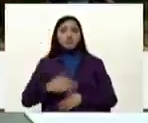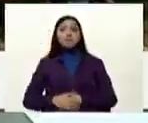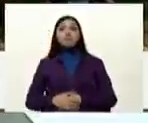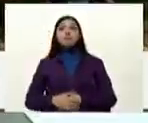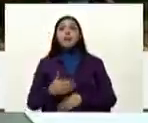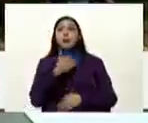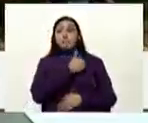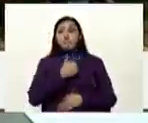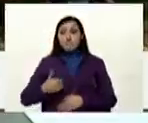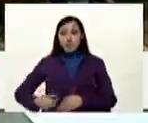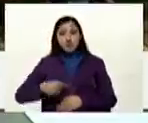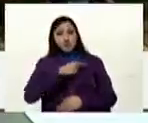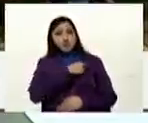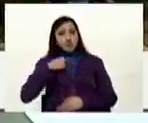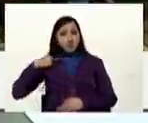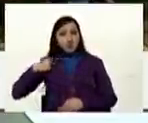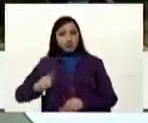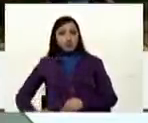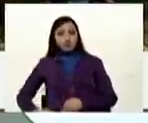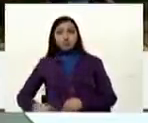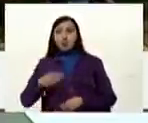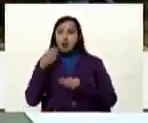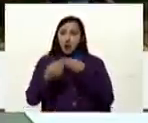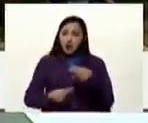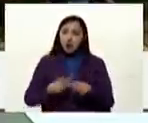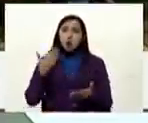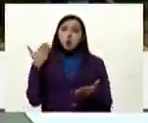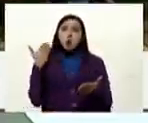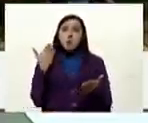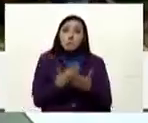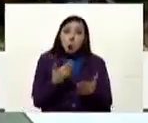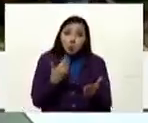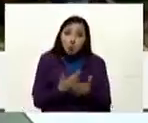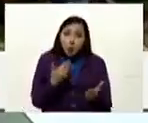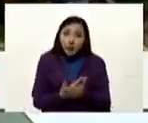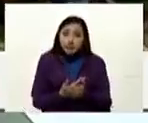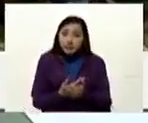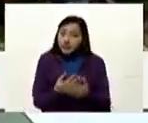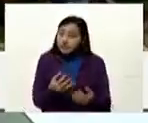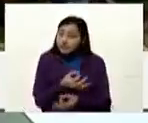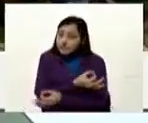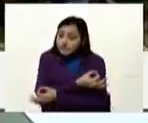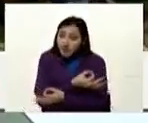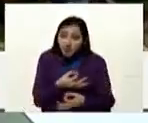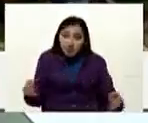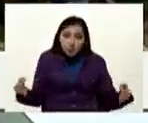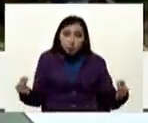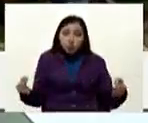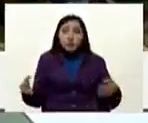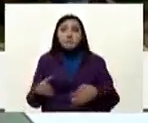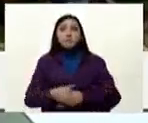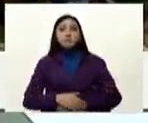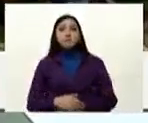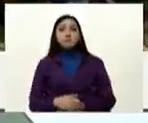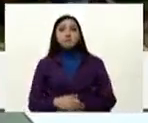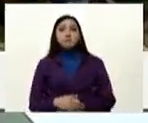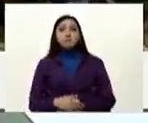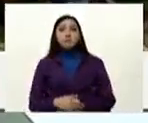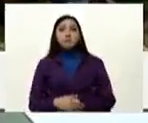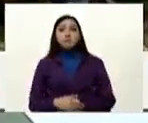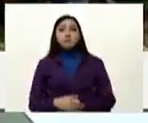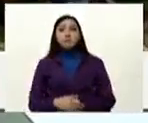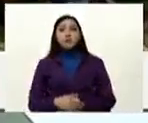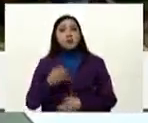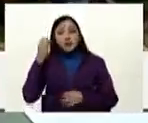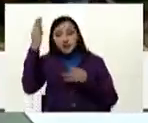Presidente Xi Jinping ha hecho una propuesta magnífica, maravillosa, se llama